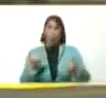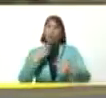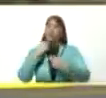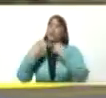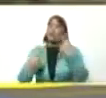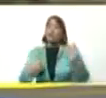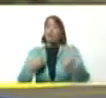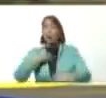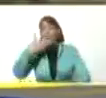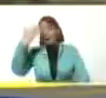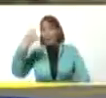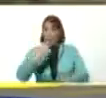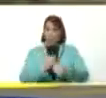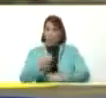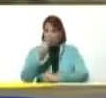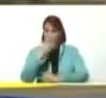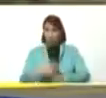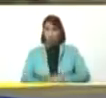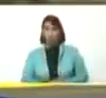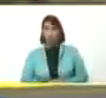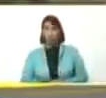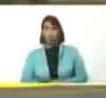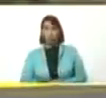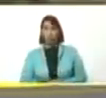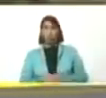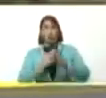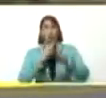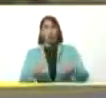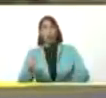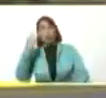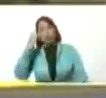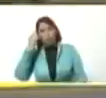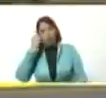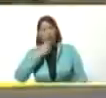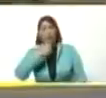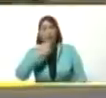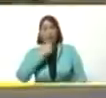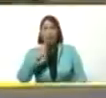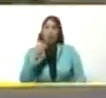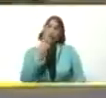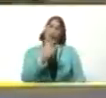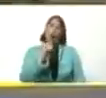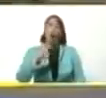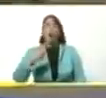Miraflores. Yo todos los días me entrevisto con 2, 3 delegaciones del mundo que vienen